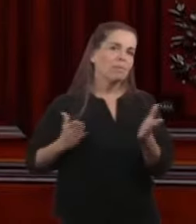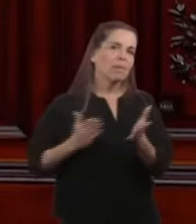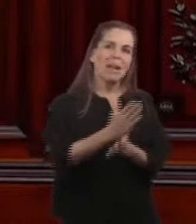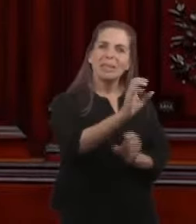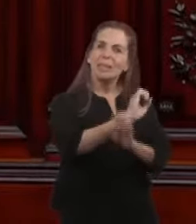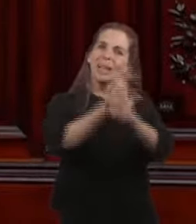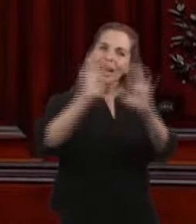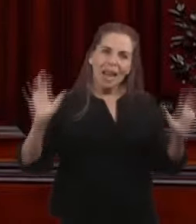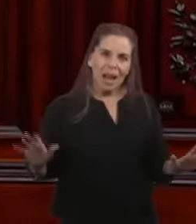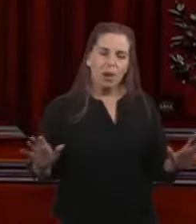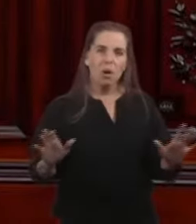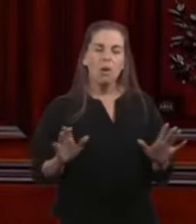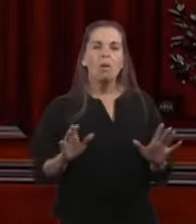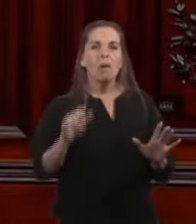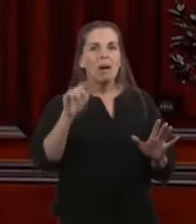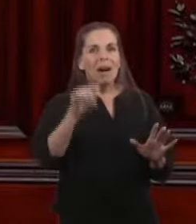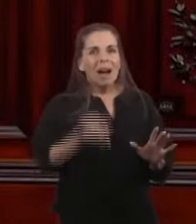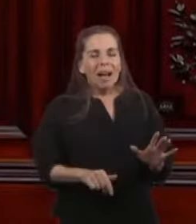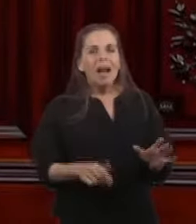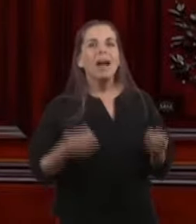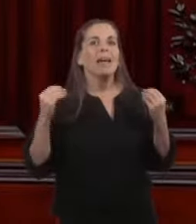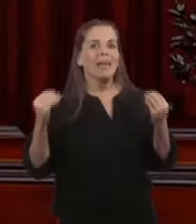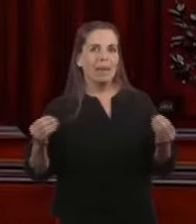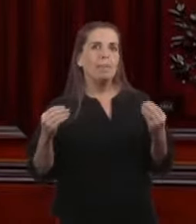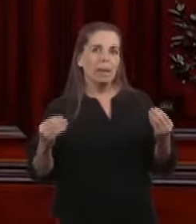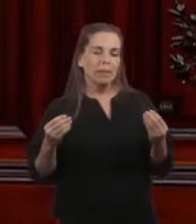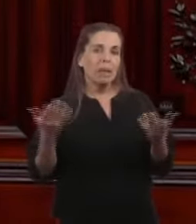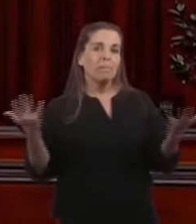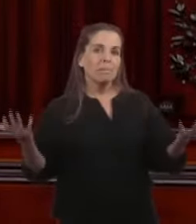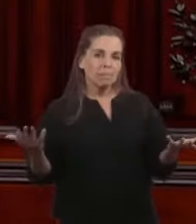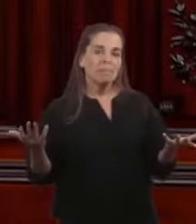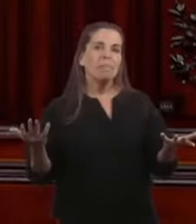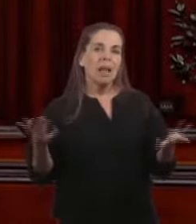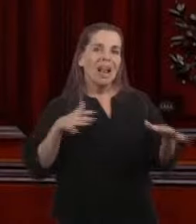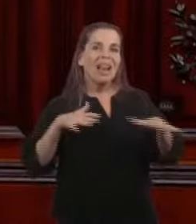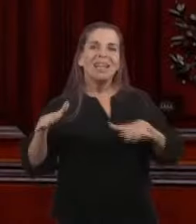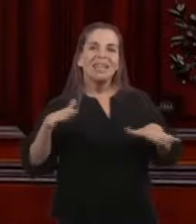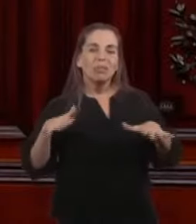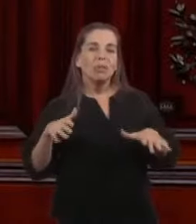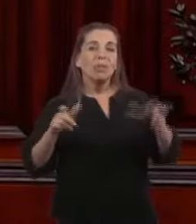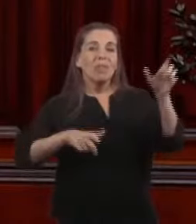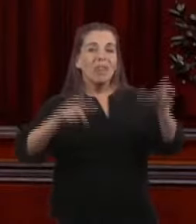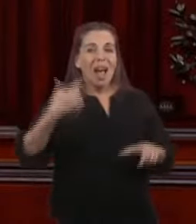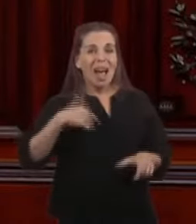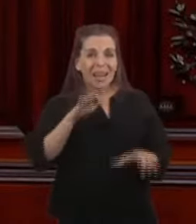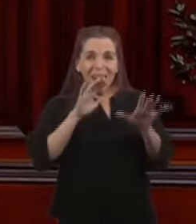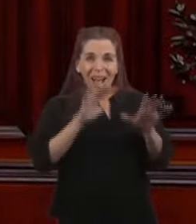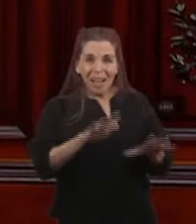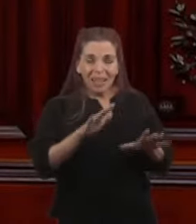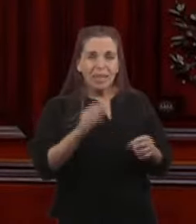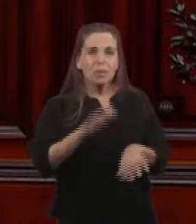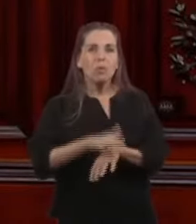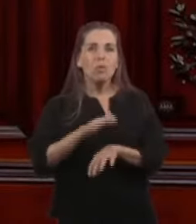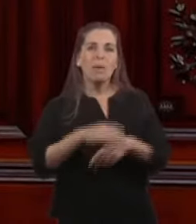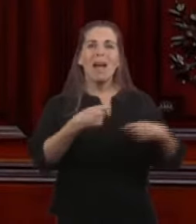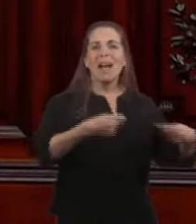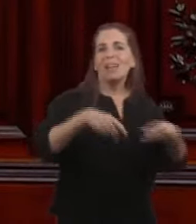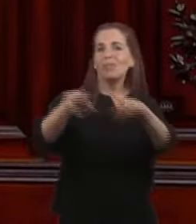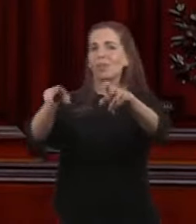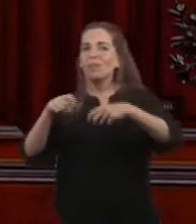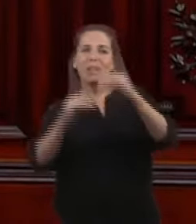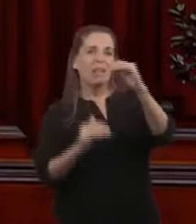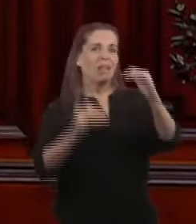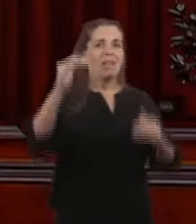hay nada pero nada más emprove cedor para el común de los argentinos que el déficit fiscal y no hay nada pero nada que